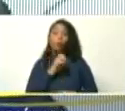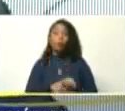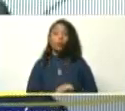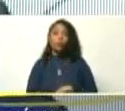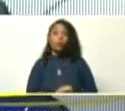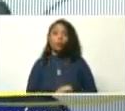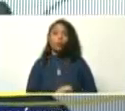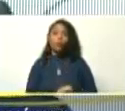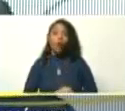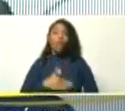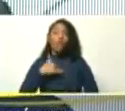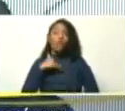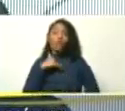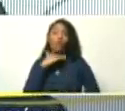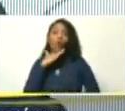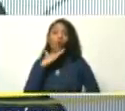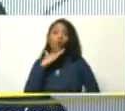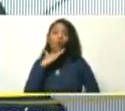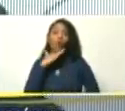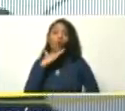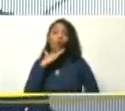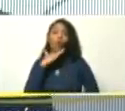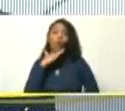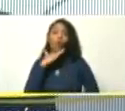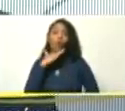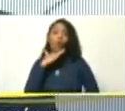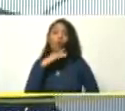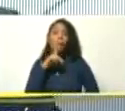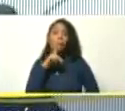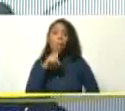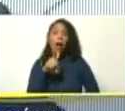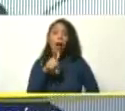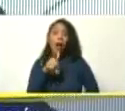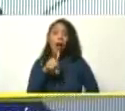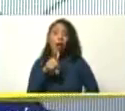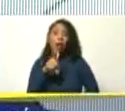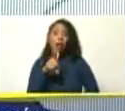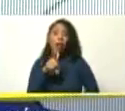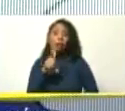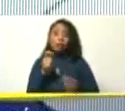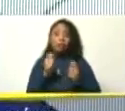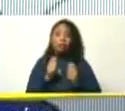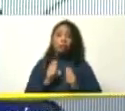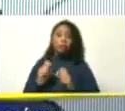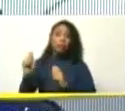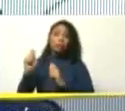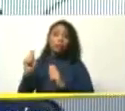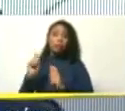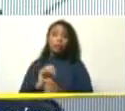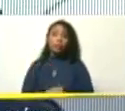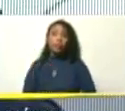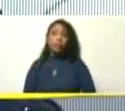con exceso de mala intención, Senectuc,